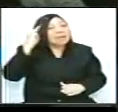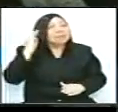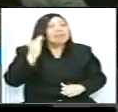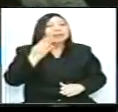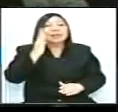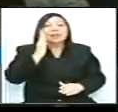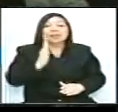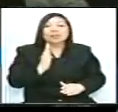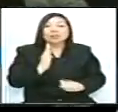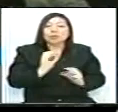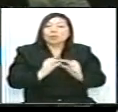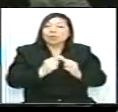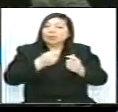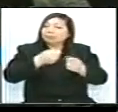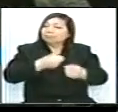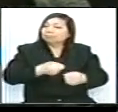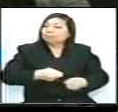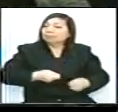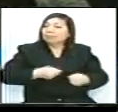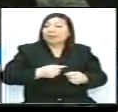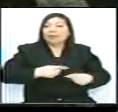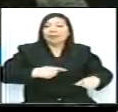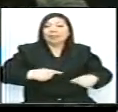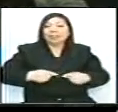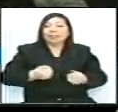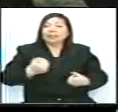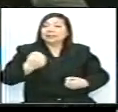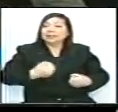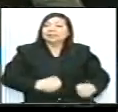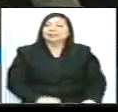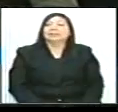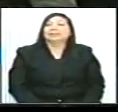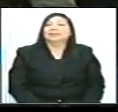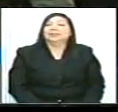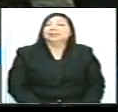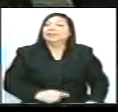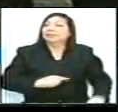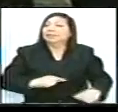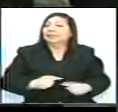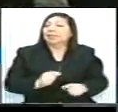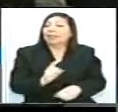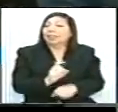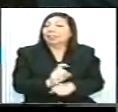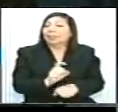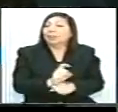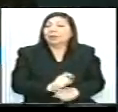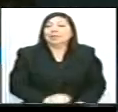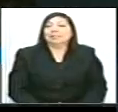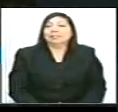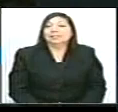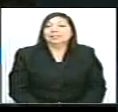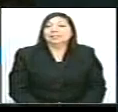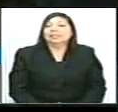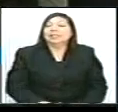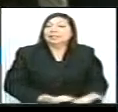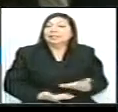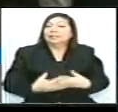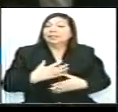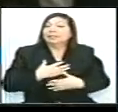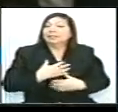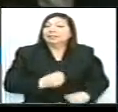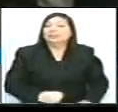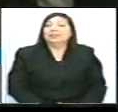la dirección de agricultura, la dirección de transportes, la dirección de educación, la dirección de